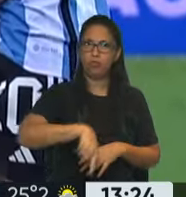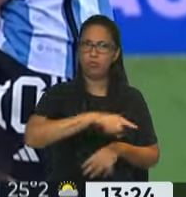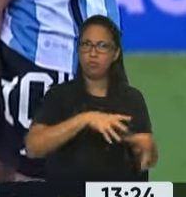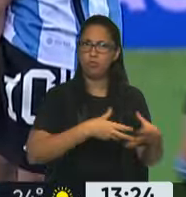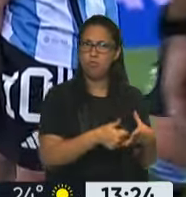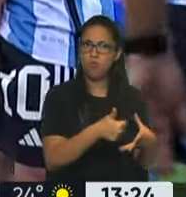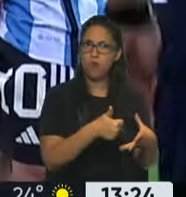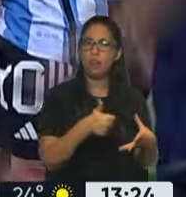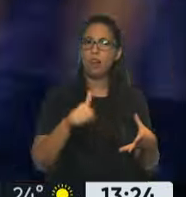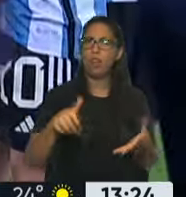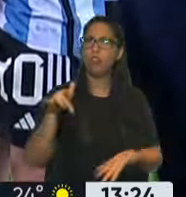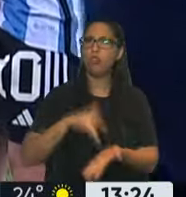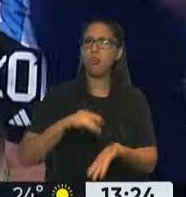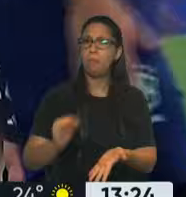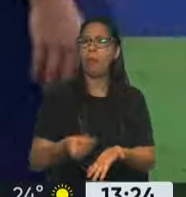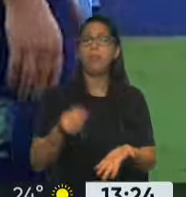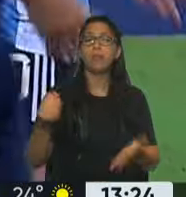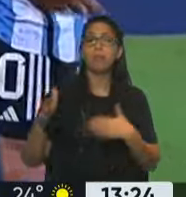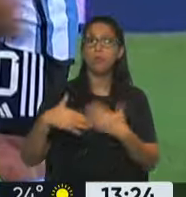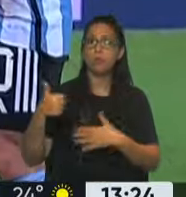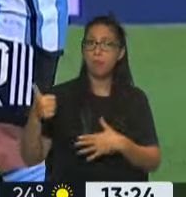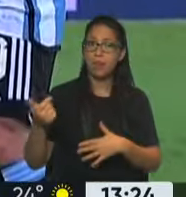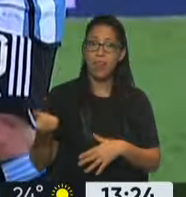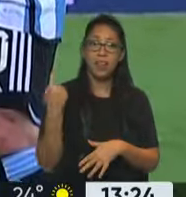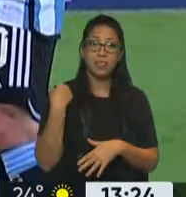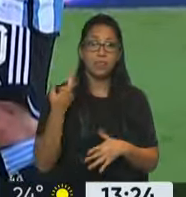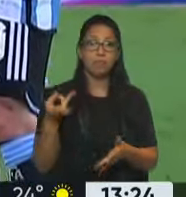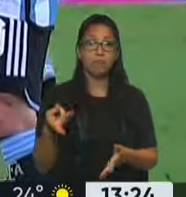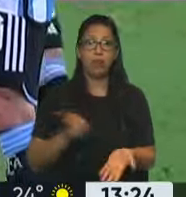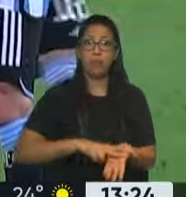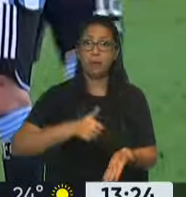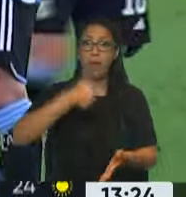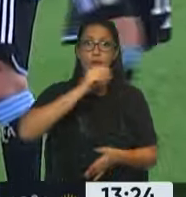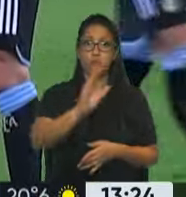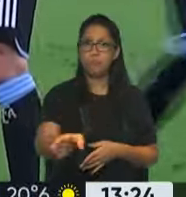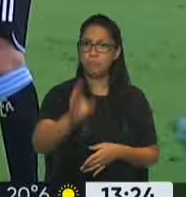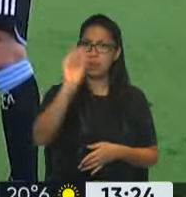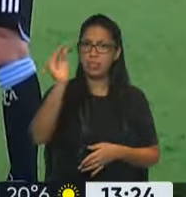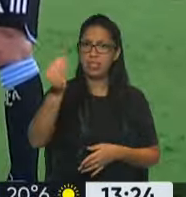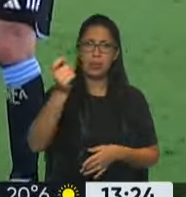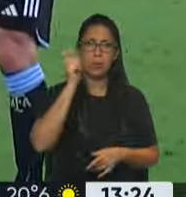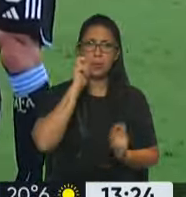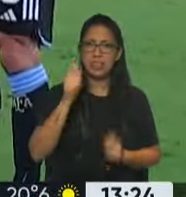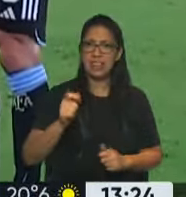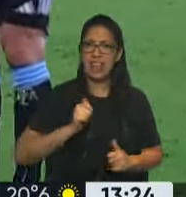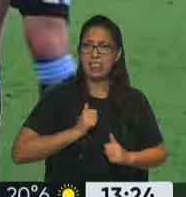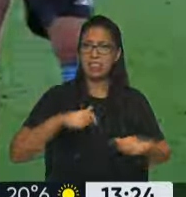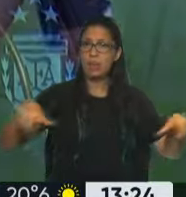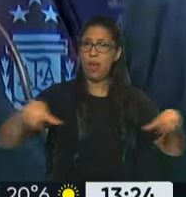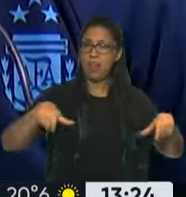Bueno, le tocó perder ante un equipo que jugó muy bien, y ayer volvió a ganar a Brasil de visitante en un estadio...